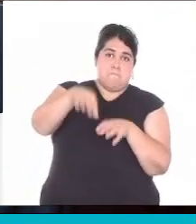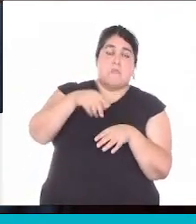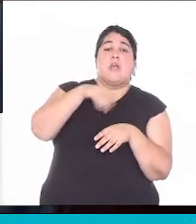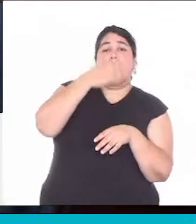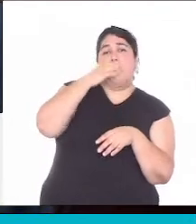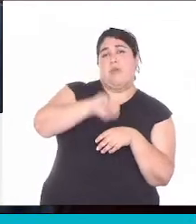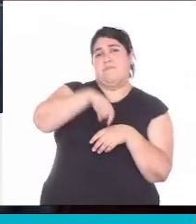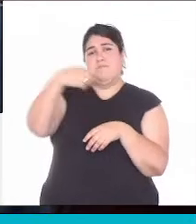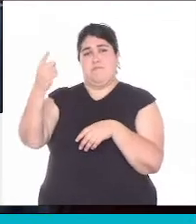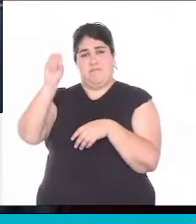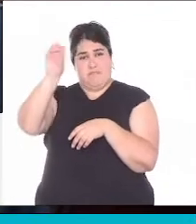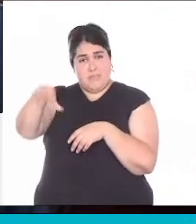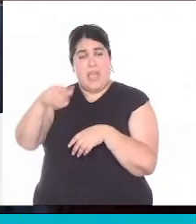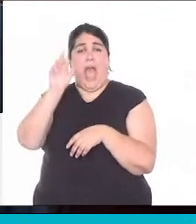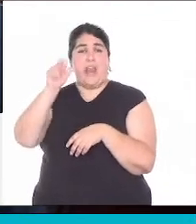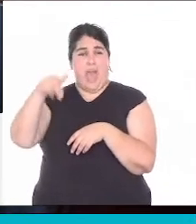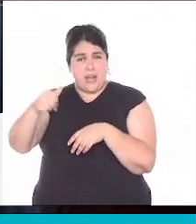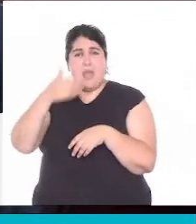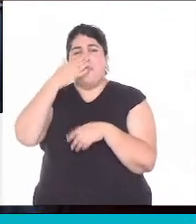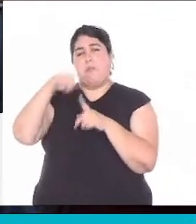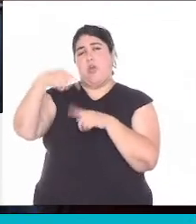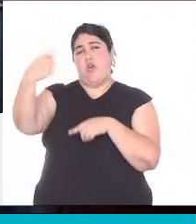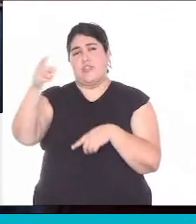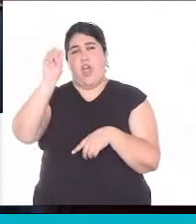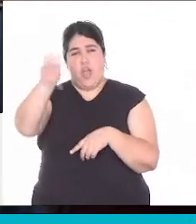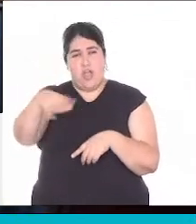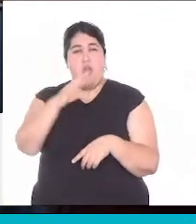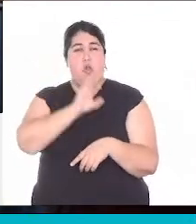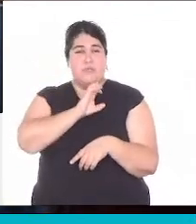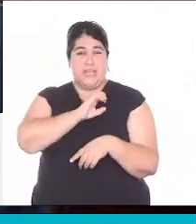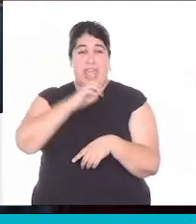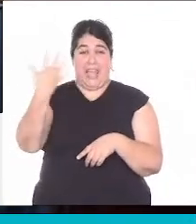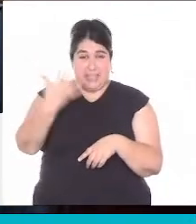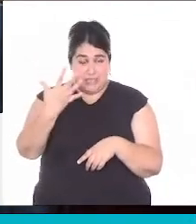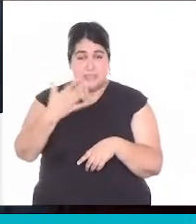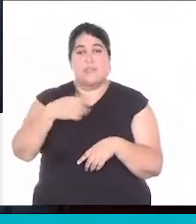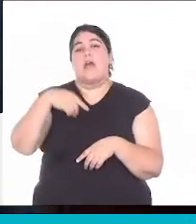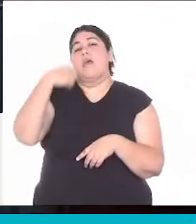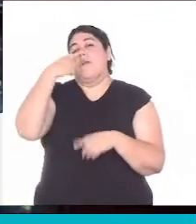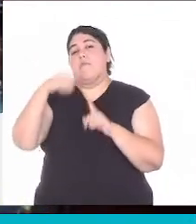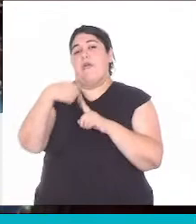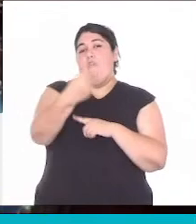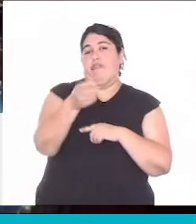también en la Comisaría Quinta de La Plata y finalmente en el llamado Pozo de Banfield.